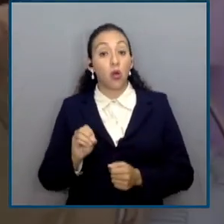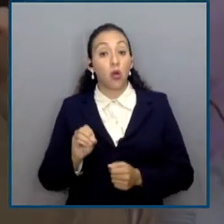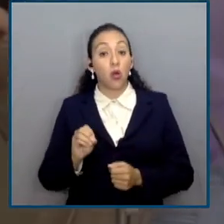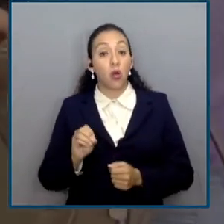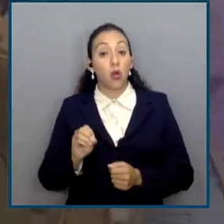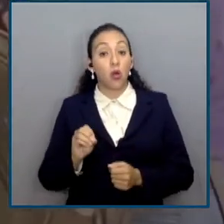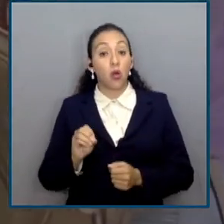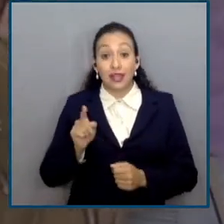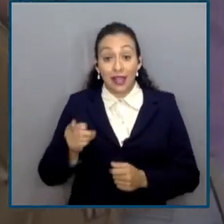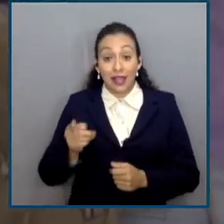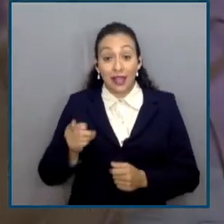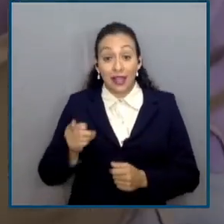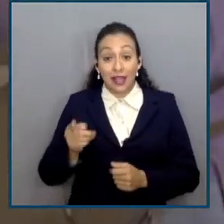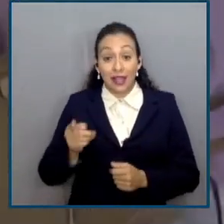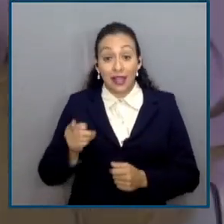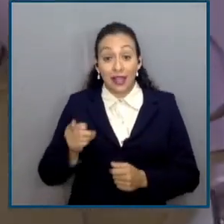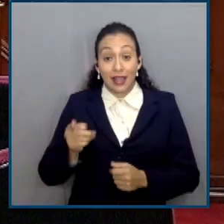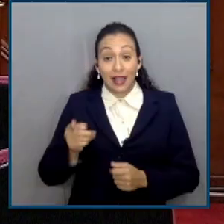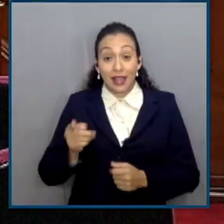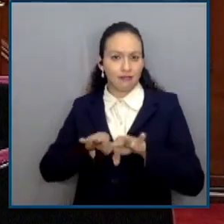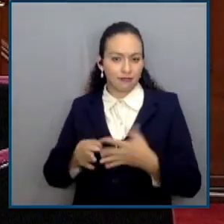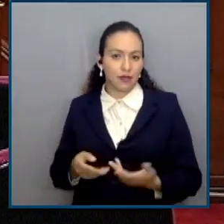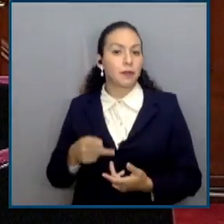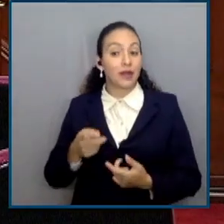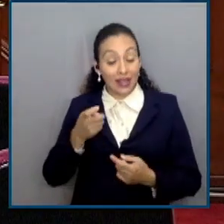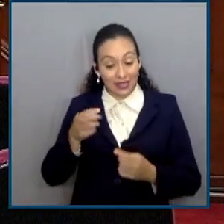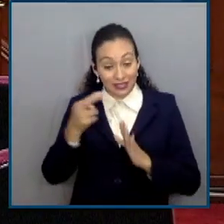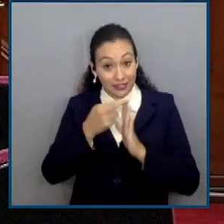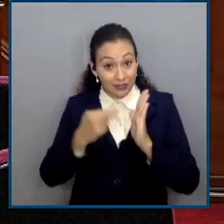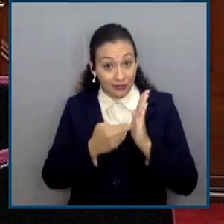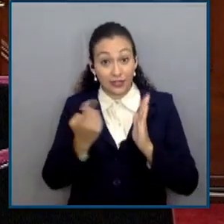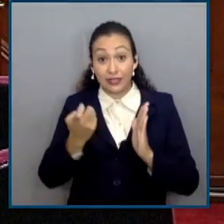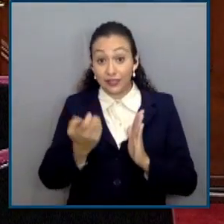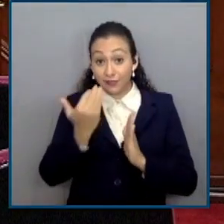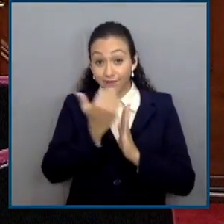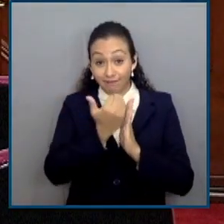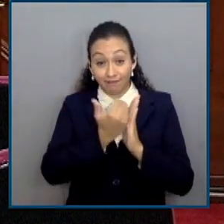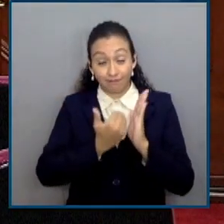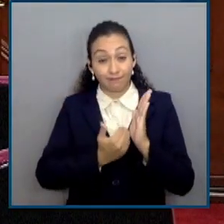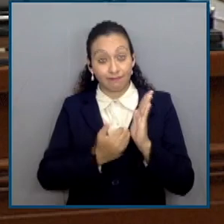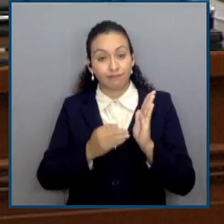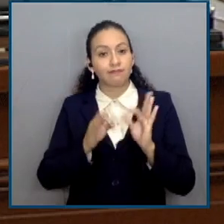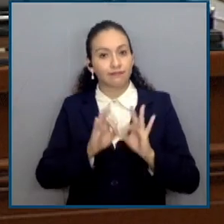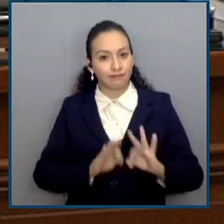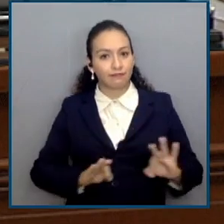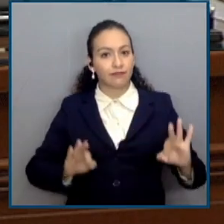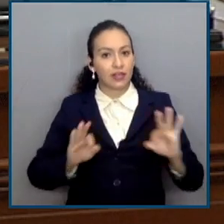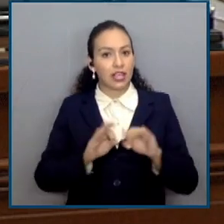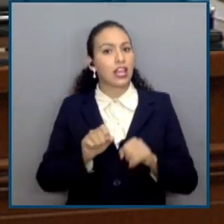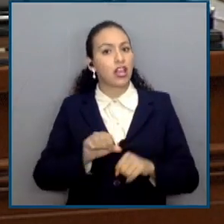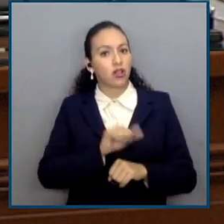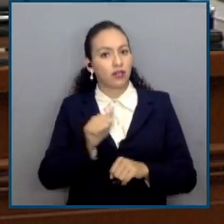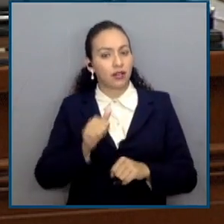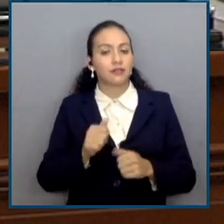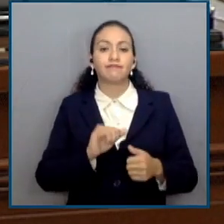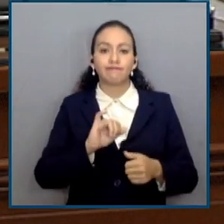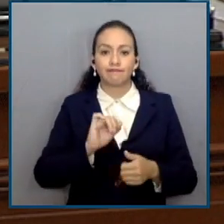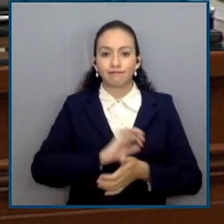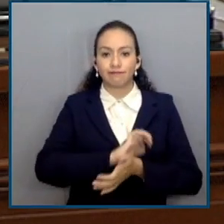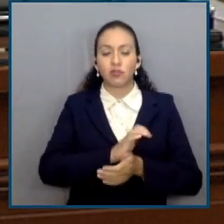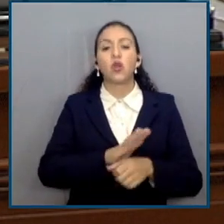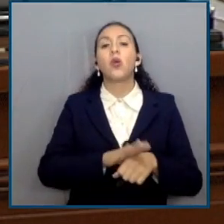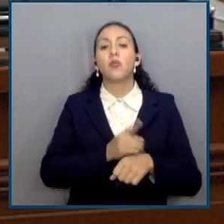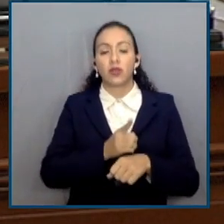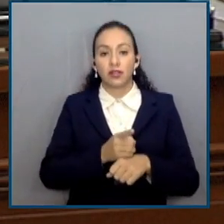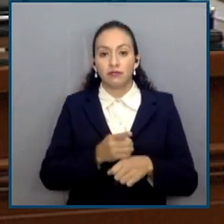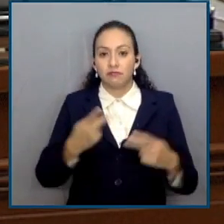Pleno consideró que este tipo de disposiciones resultan sobreinclusivas y discriminatorias, además de afectar el derecho para acceder a